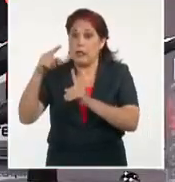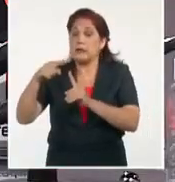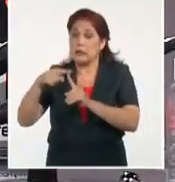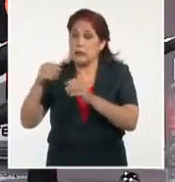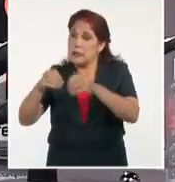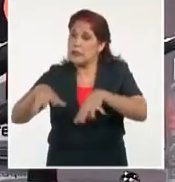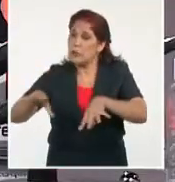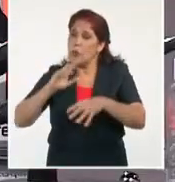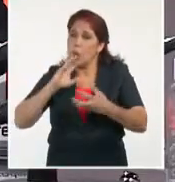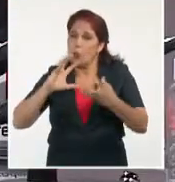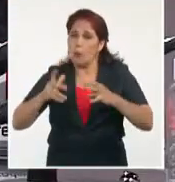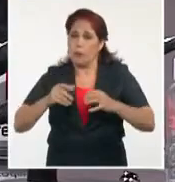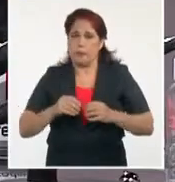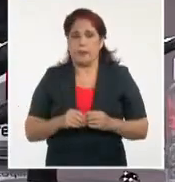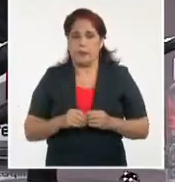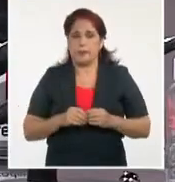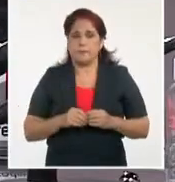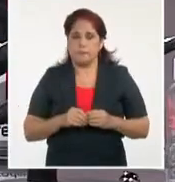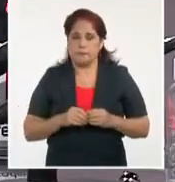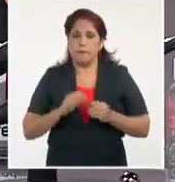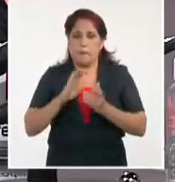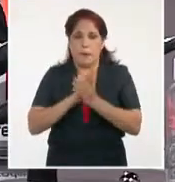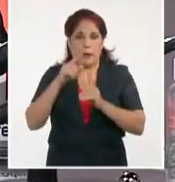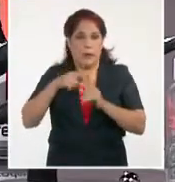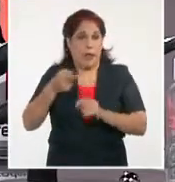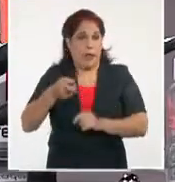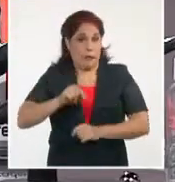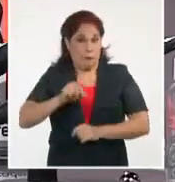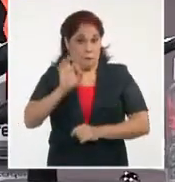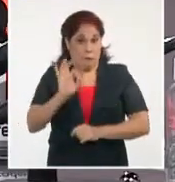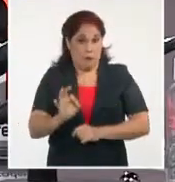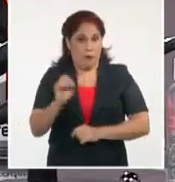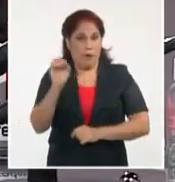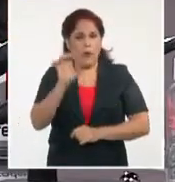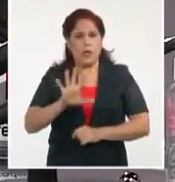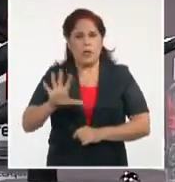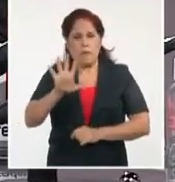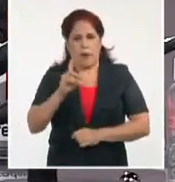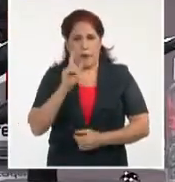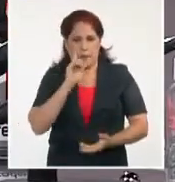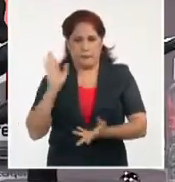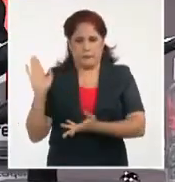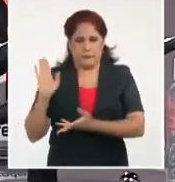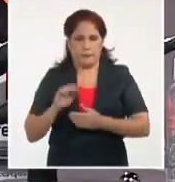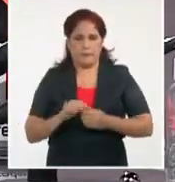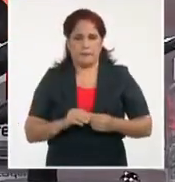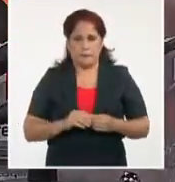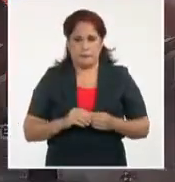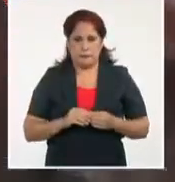bien complicada la que ha tenido Matanzas. Desde allí hemos recibido estas imágenes que vamos a ver ahora en la mesa redonda.